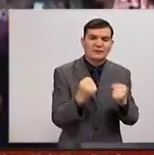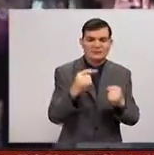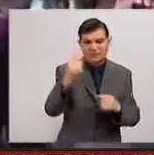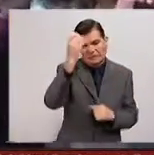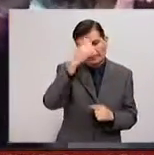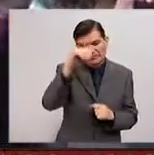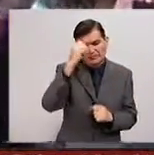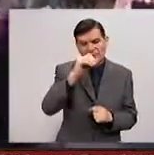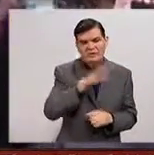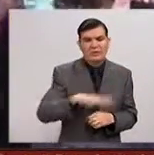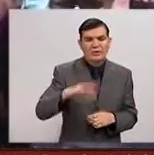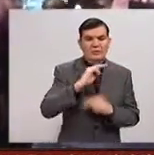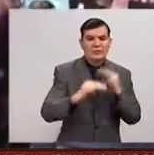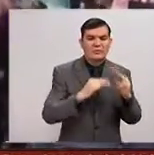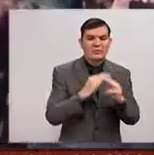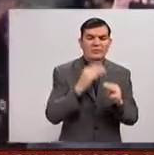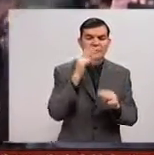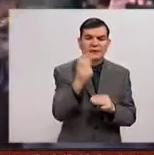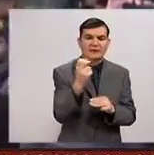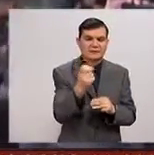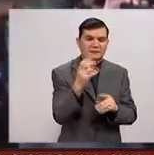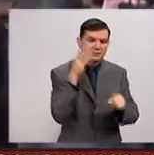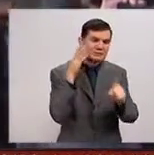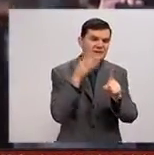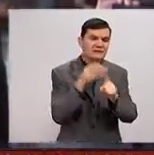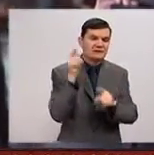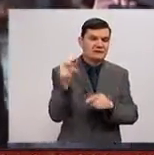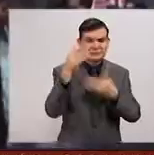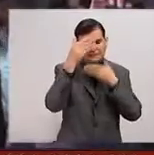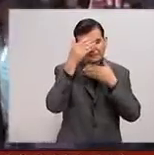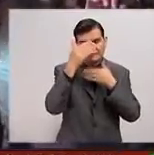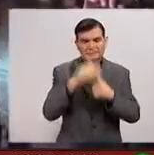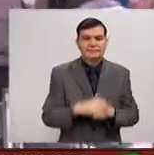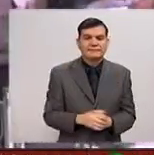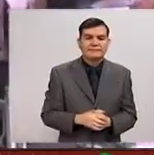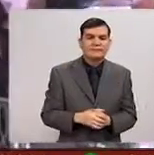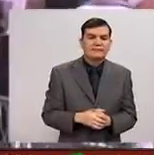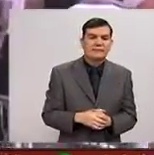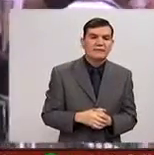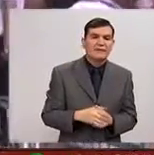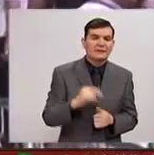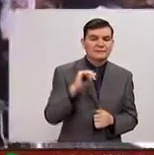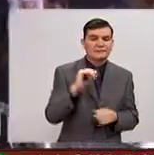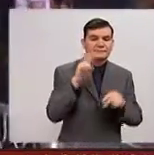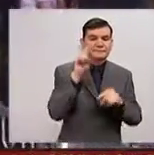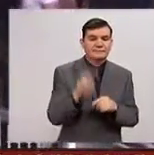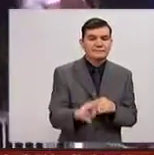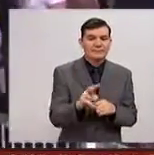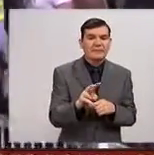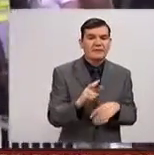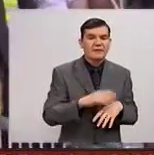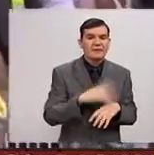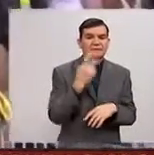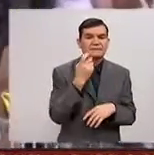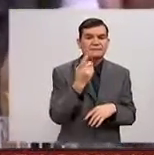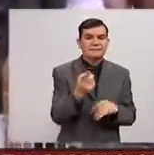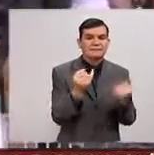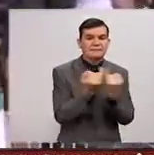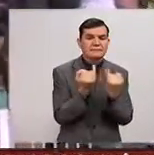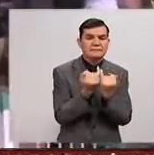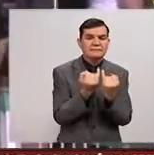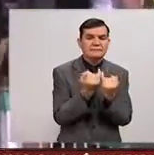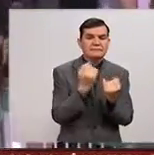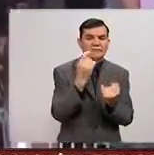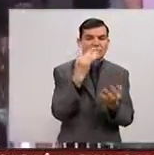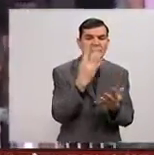opinión pública de todo el mundo. Ese es el objetivo de los terroristas. Totalmente, y justamente lo vemos además no